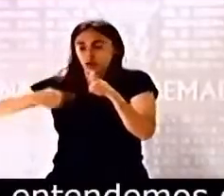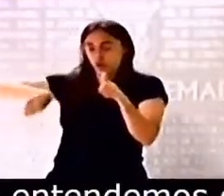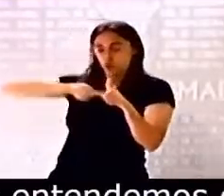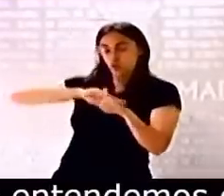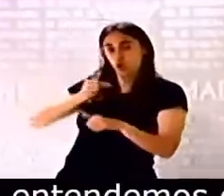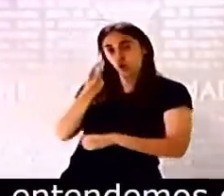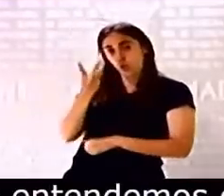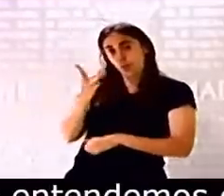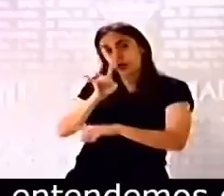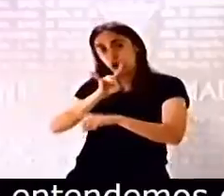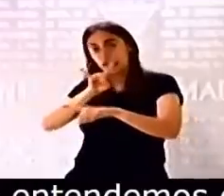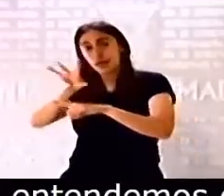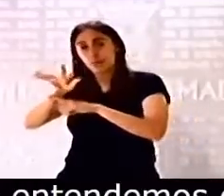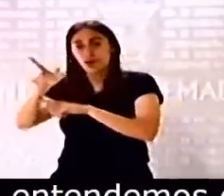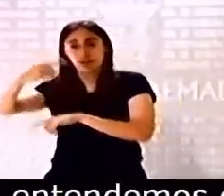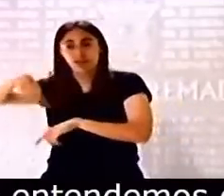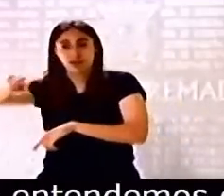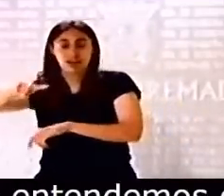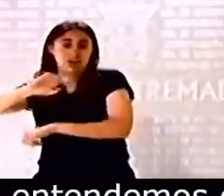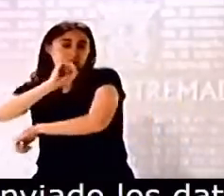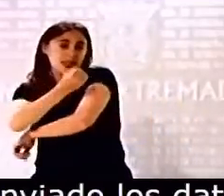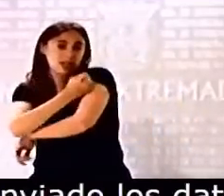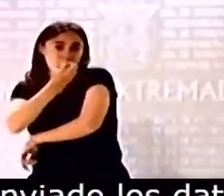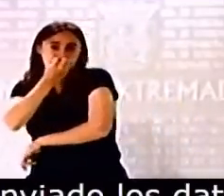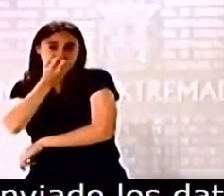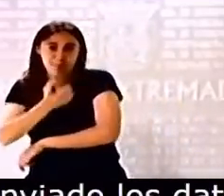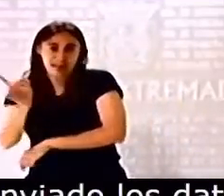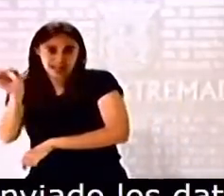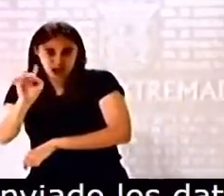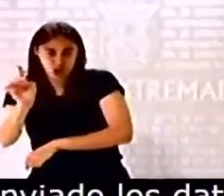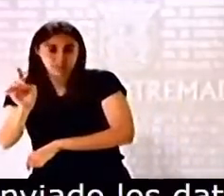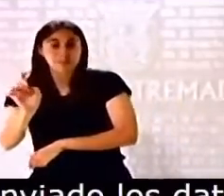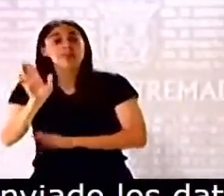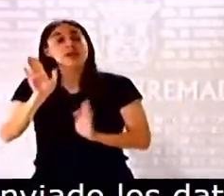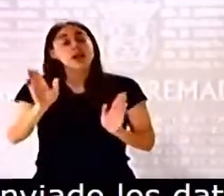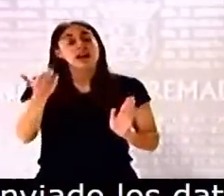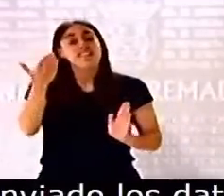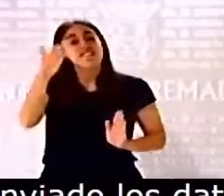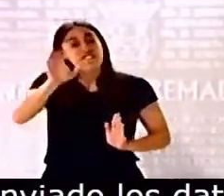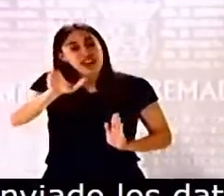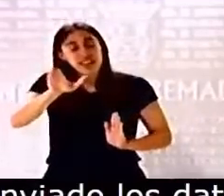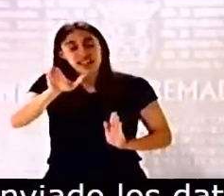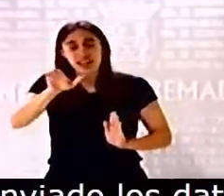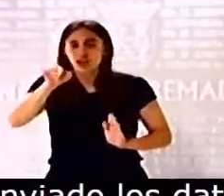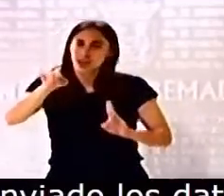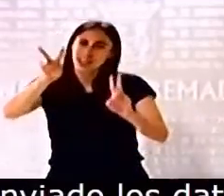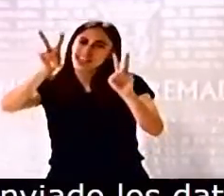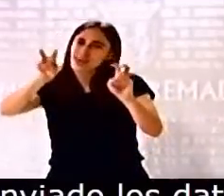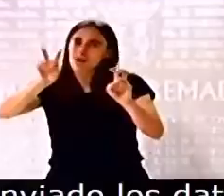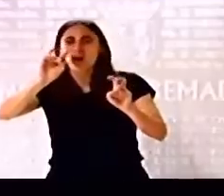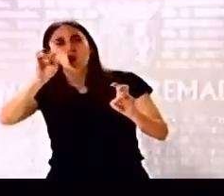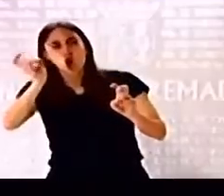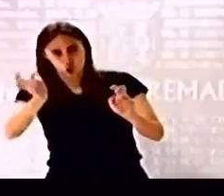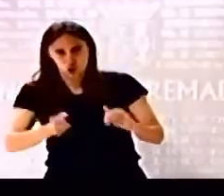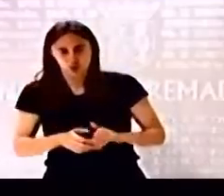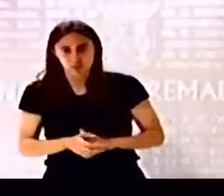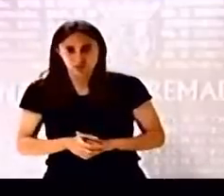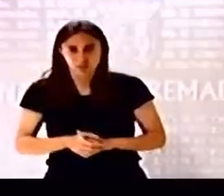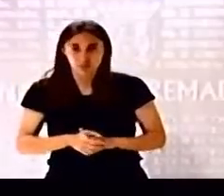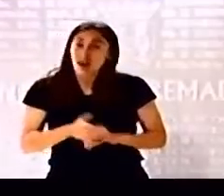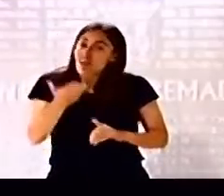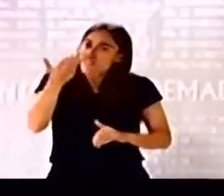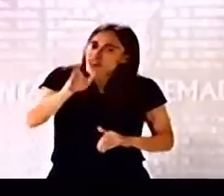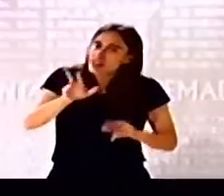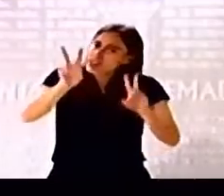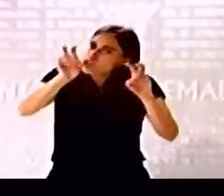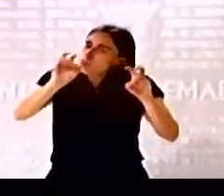como nosotros los hemos interpretado. Los fallecidos es una cuestión distinta. Los fallecidos es una